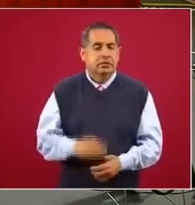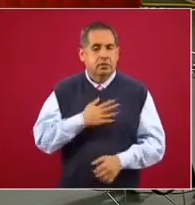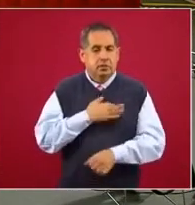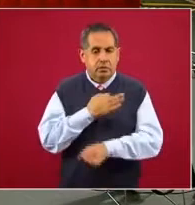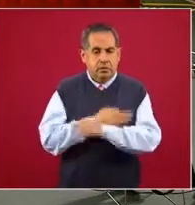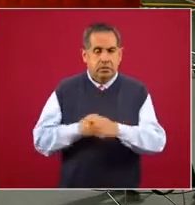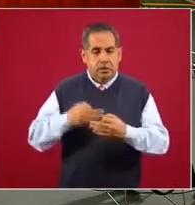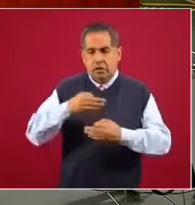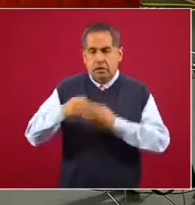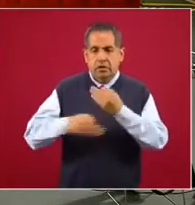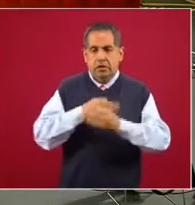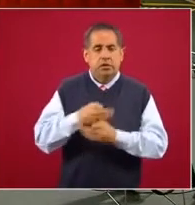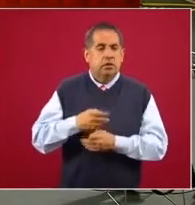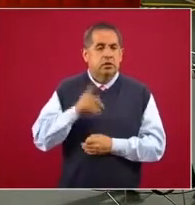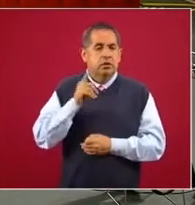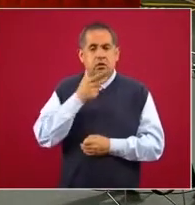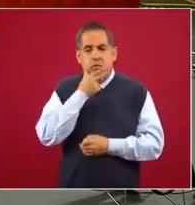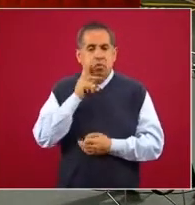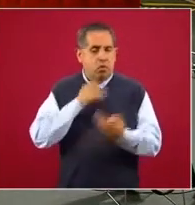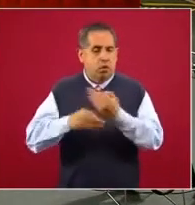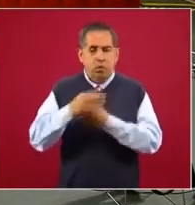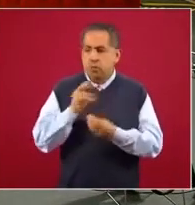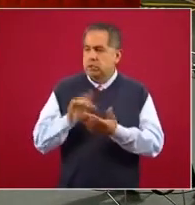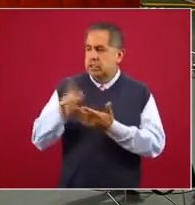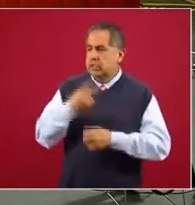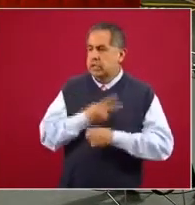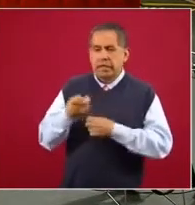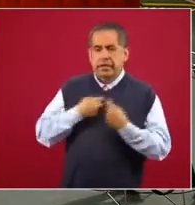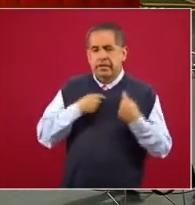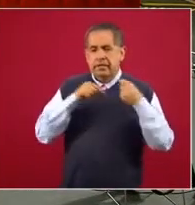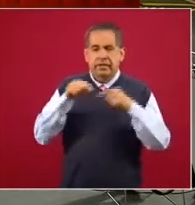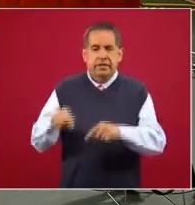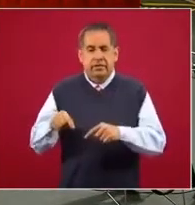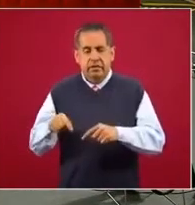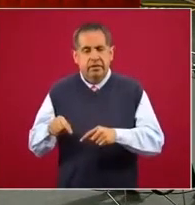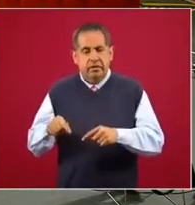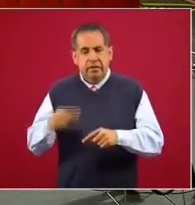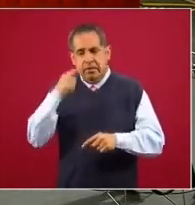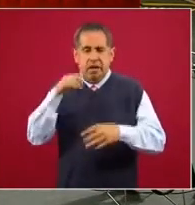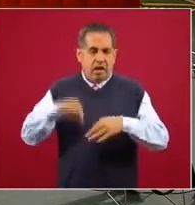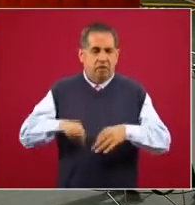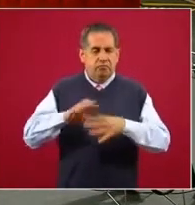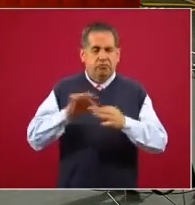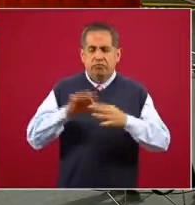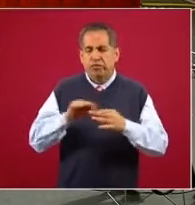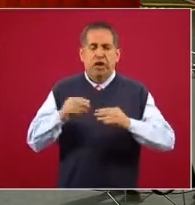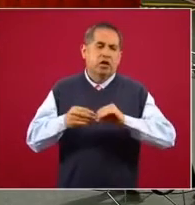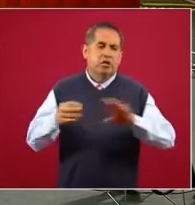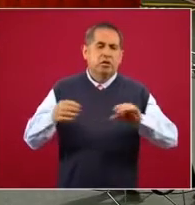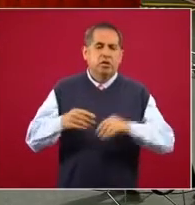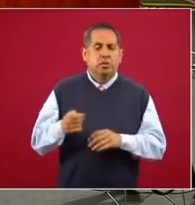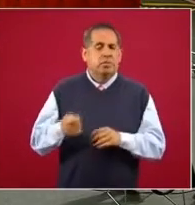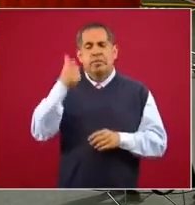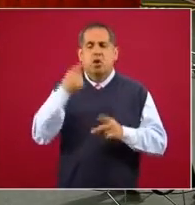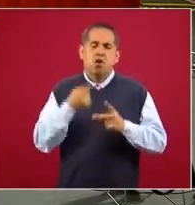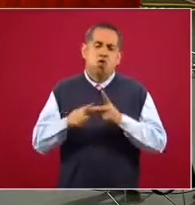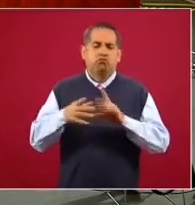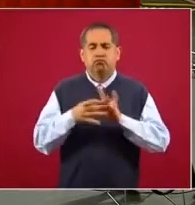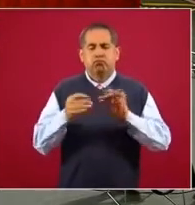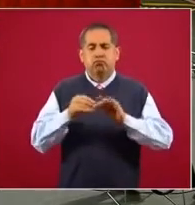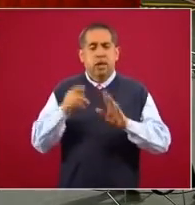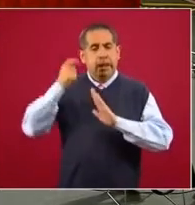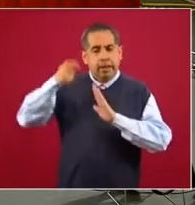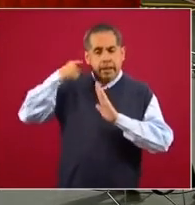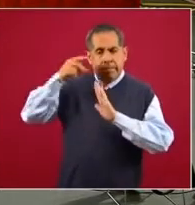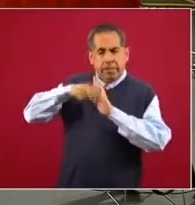Buenas tardes a todos, a todas. Muchísimas gracias, secretario, por la invitación, por poder estar en este lugar. Quisiera comenzar mi intervención con